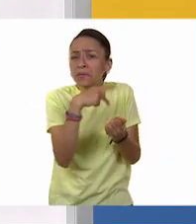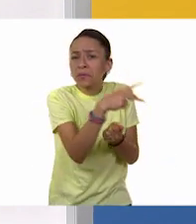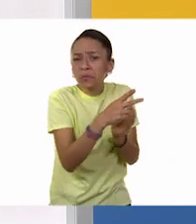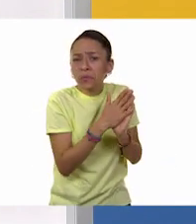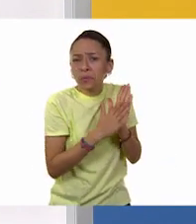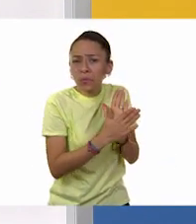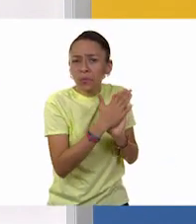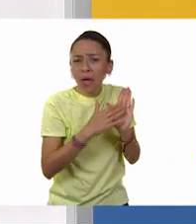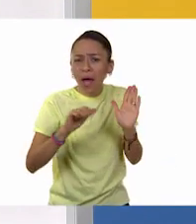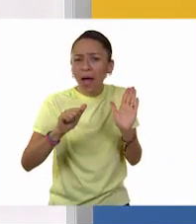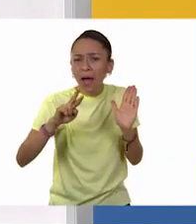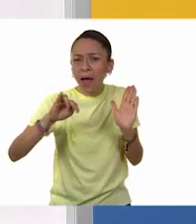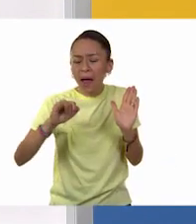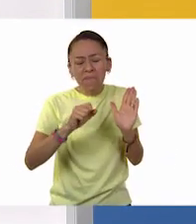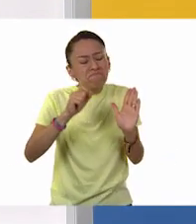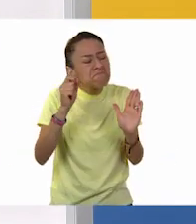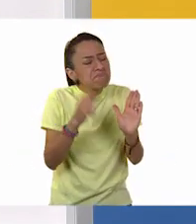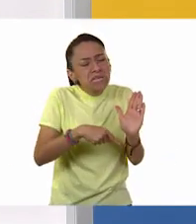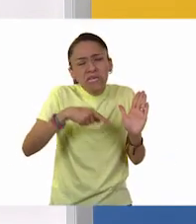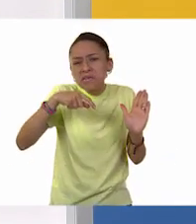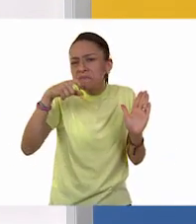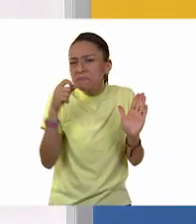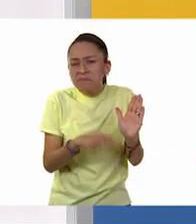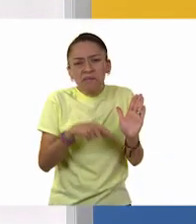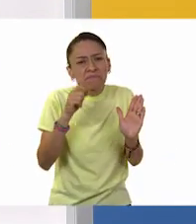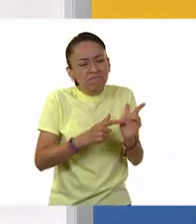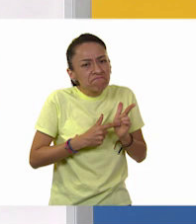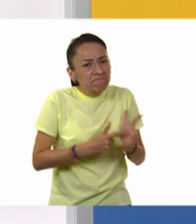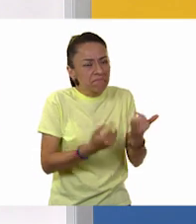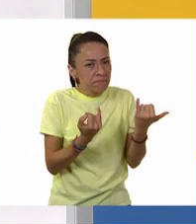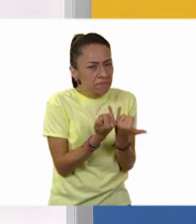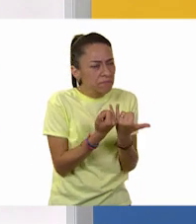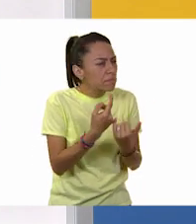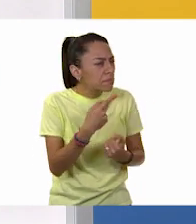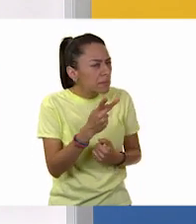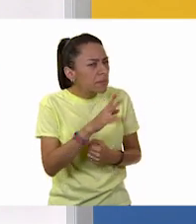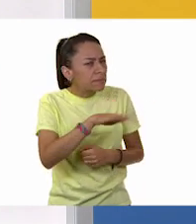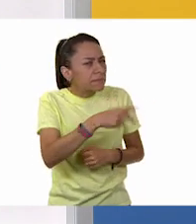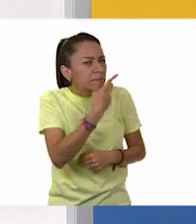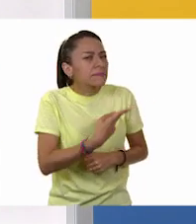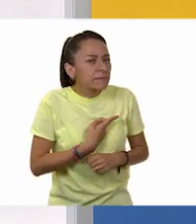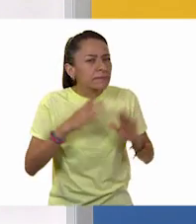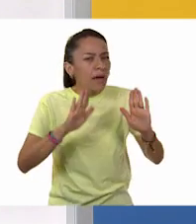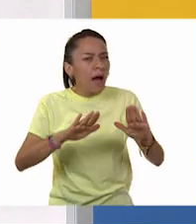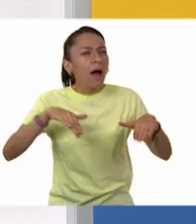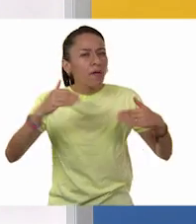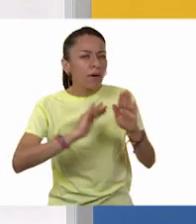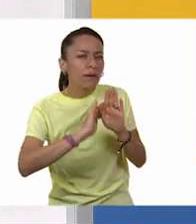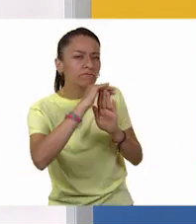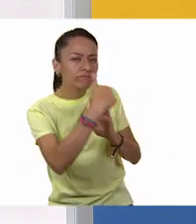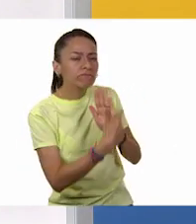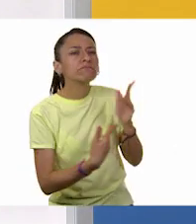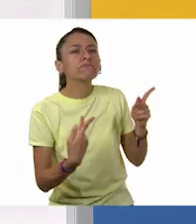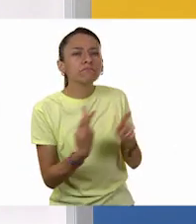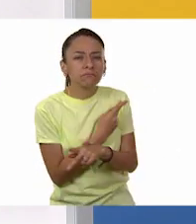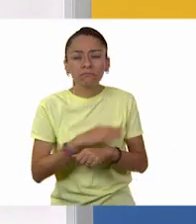fíjate, ¿qué pasó con el perímetro? El perímetro en todos los casos es diferente.